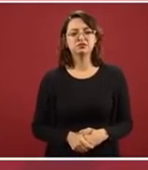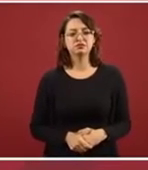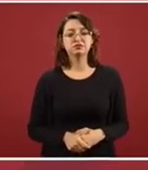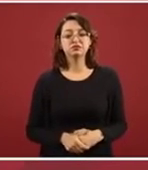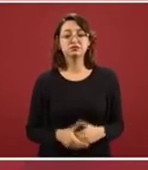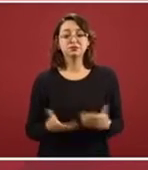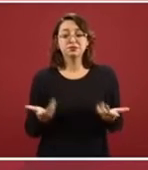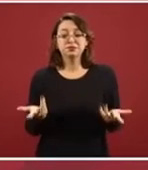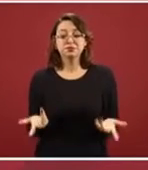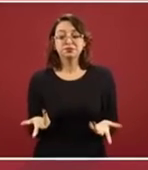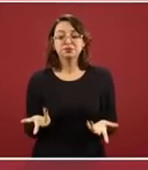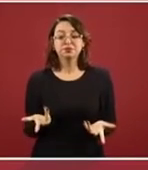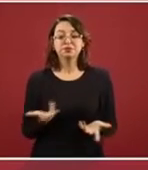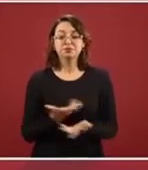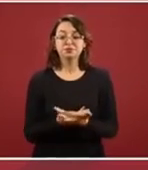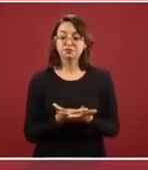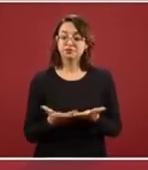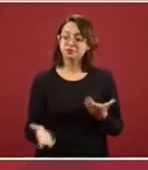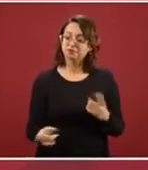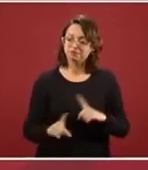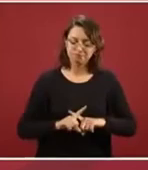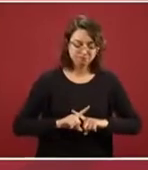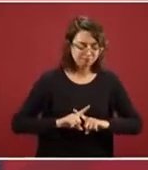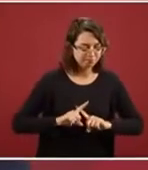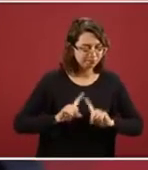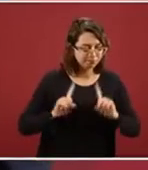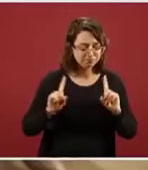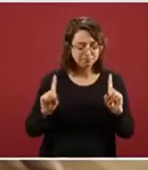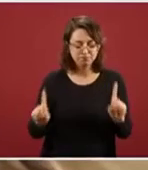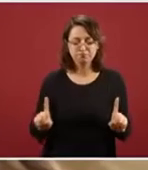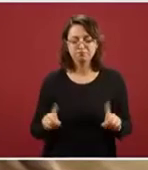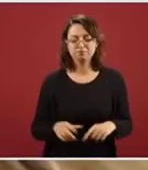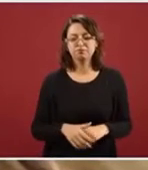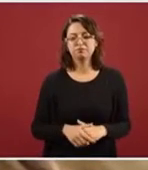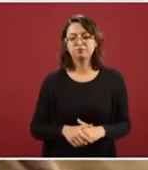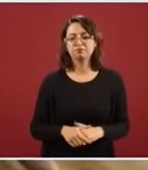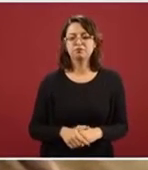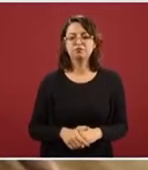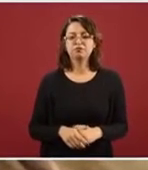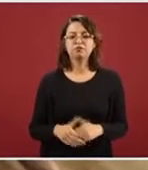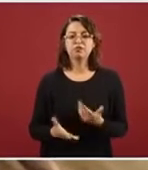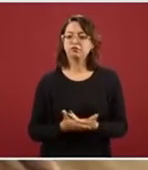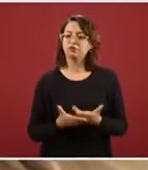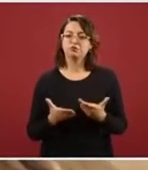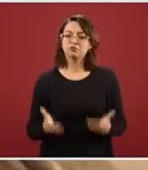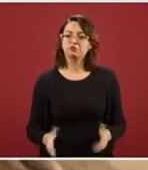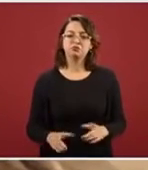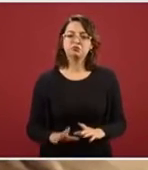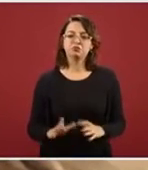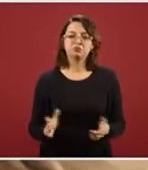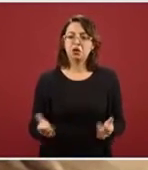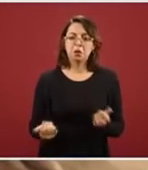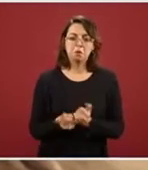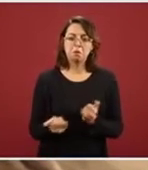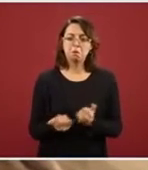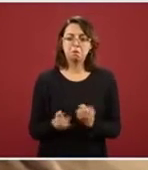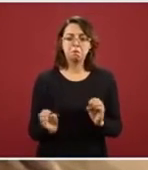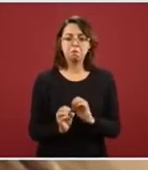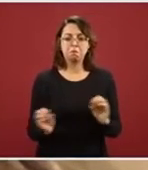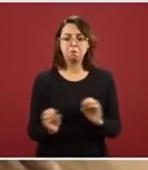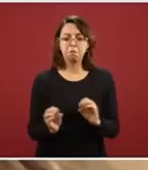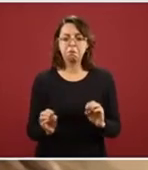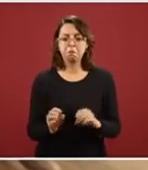Entonces, ahora es distinto completamente, ya es otra cosa. Entonces, qué bien que